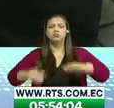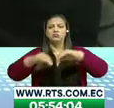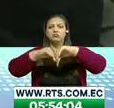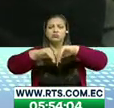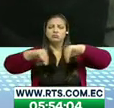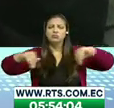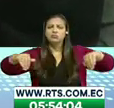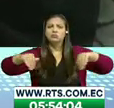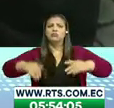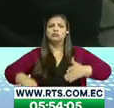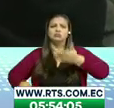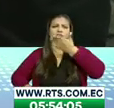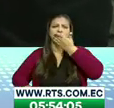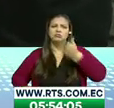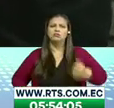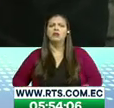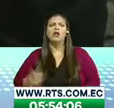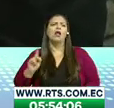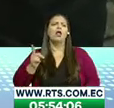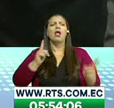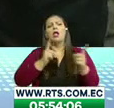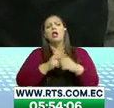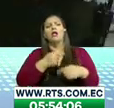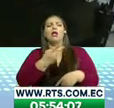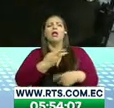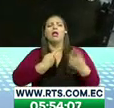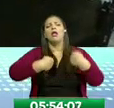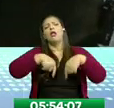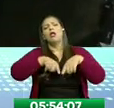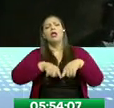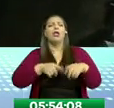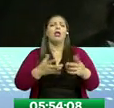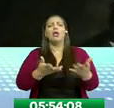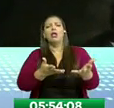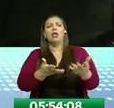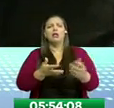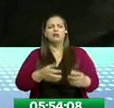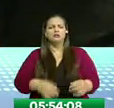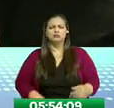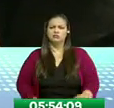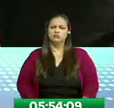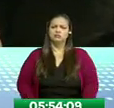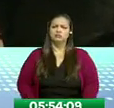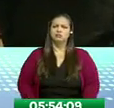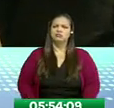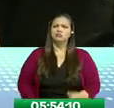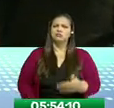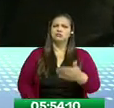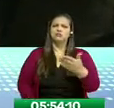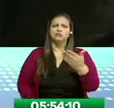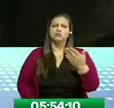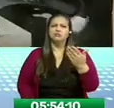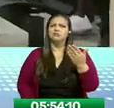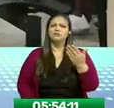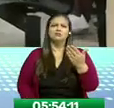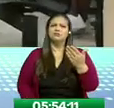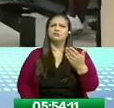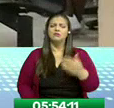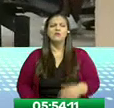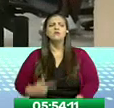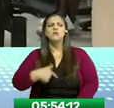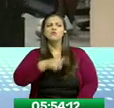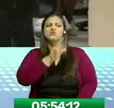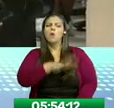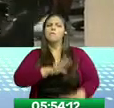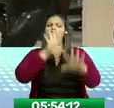demonios, pero separados. ¿Qué le pasa a la gente que cree que porque medio le hace algo a una mujer, te considera dueño o